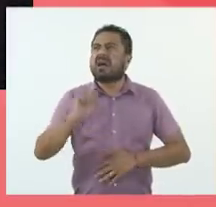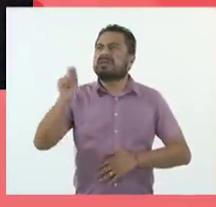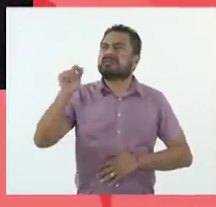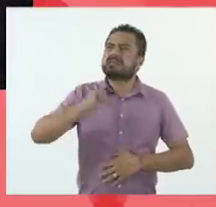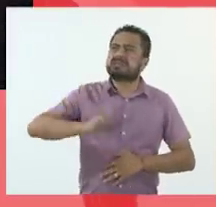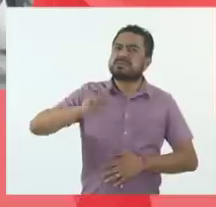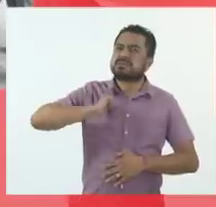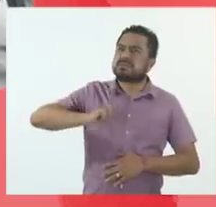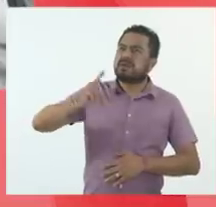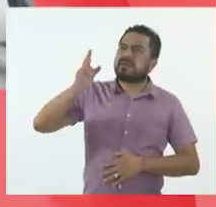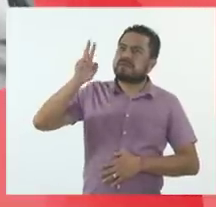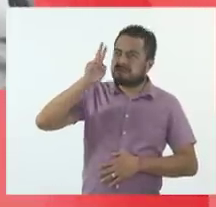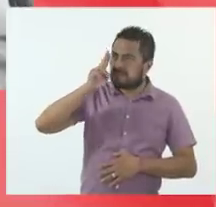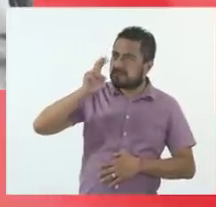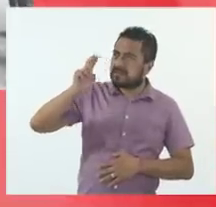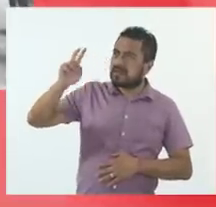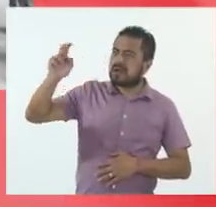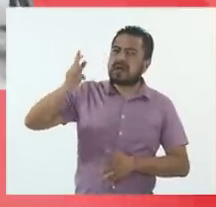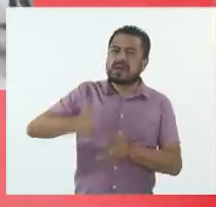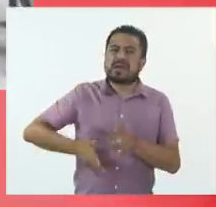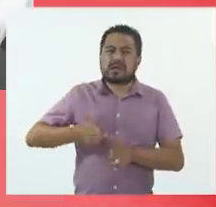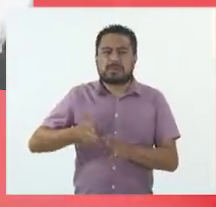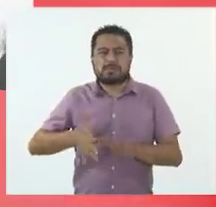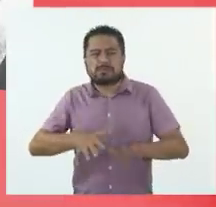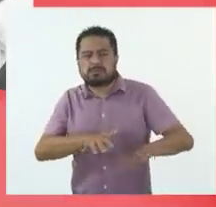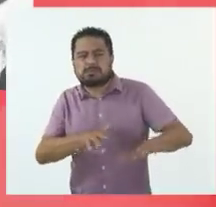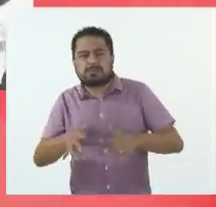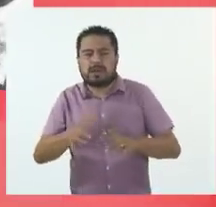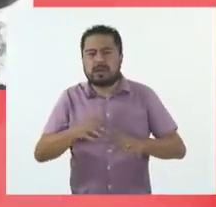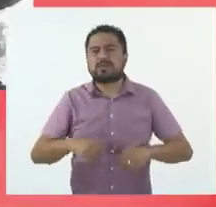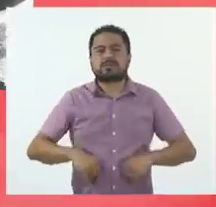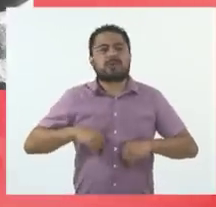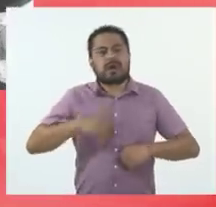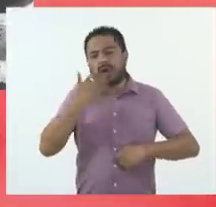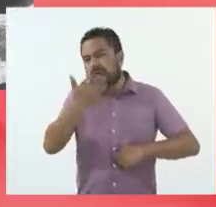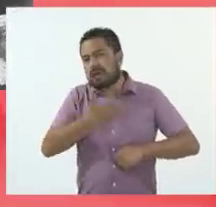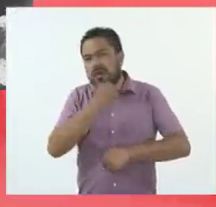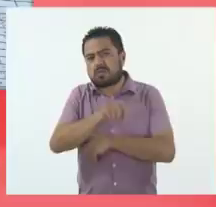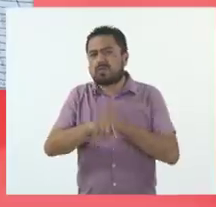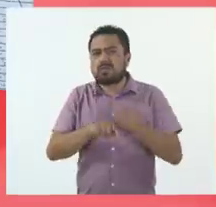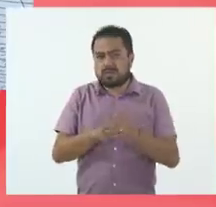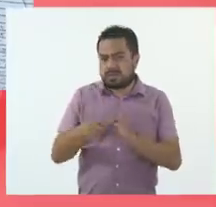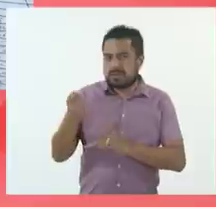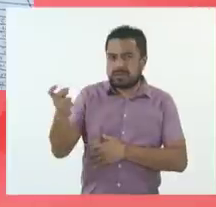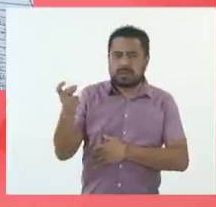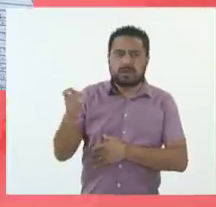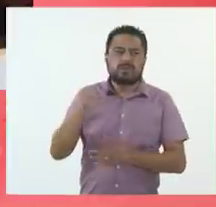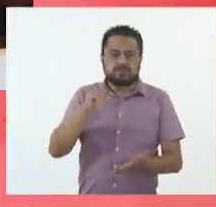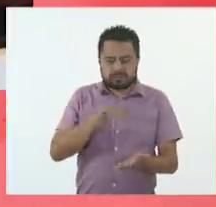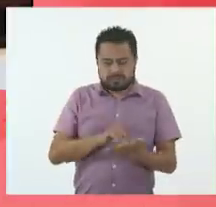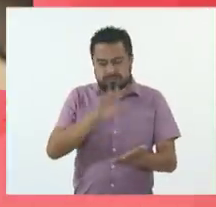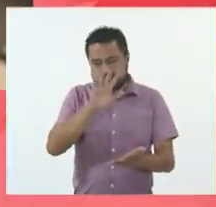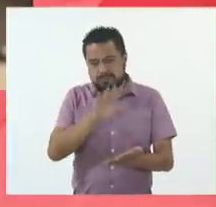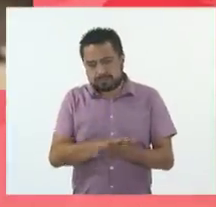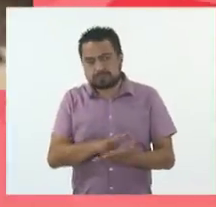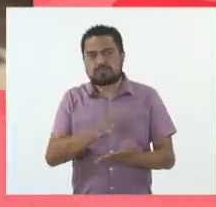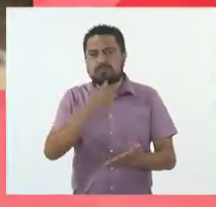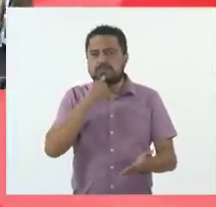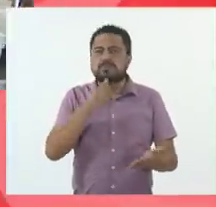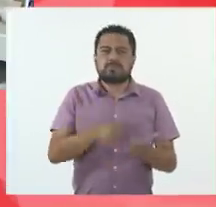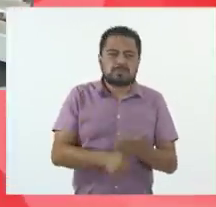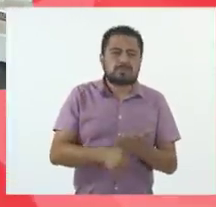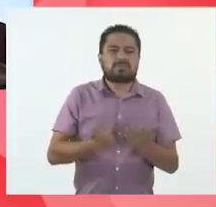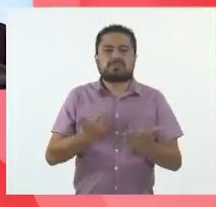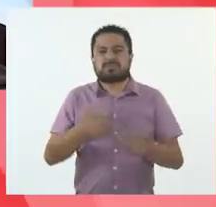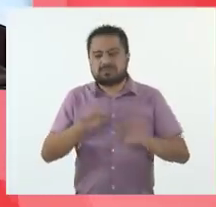aquellos trenes. Así era más o menos la vida cotidiana en este lugar. Los registros, telégrafos y